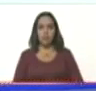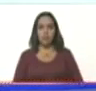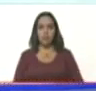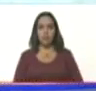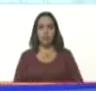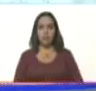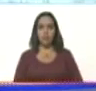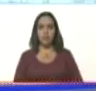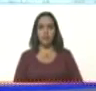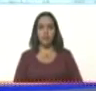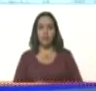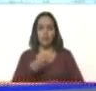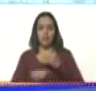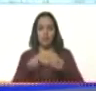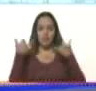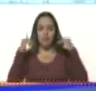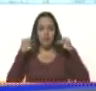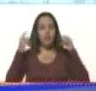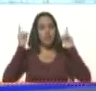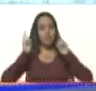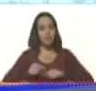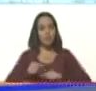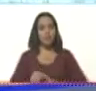se está celebrando también